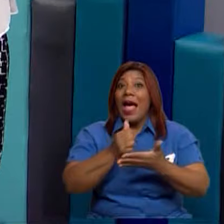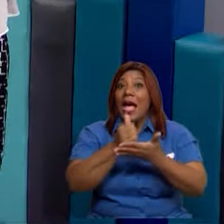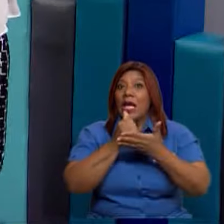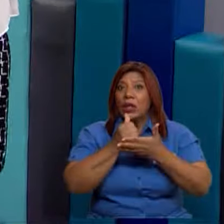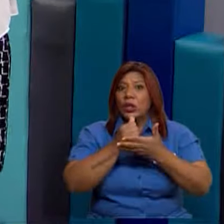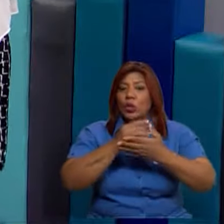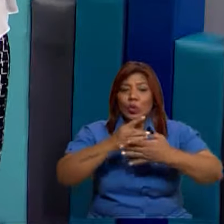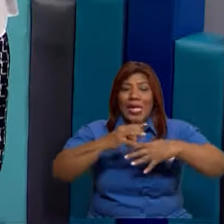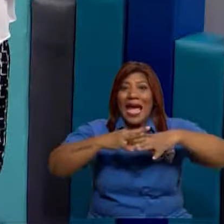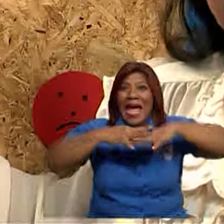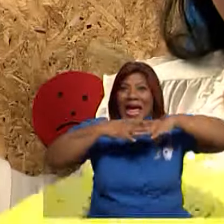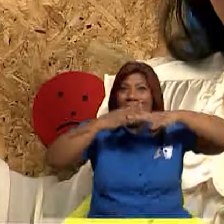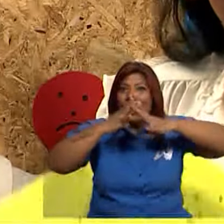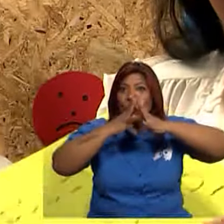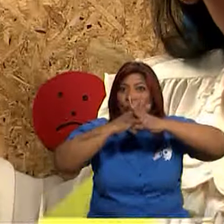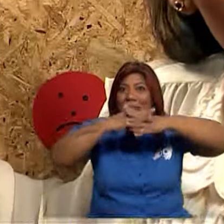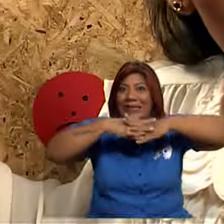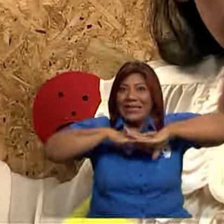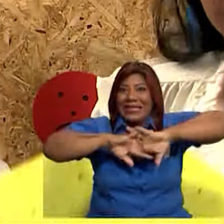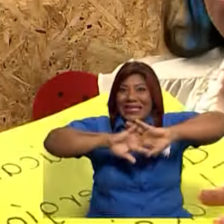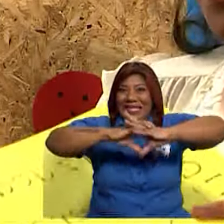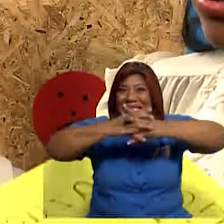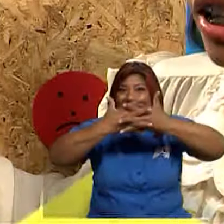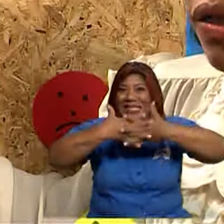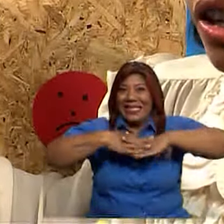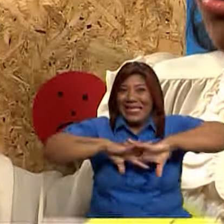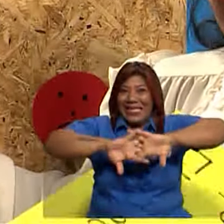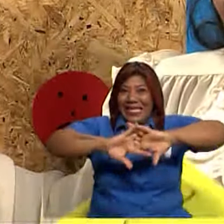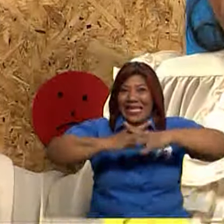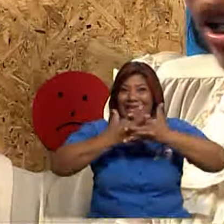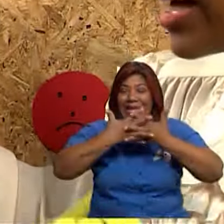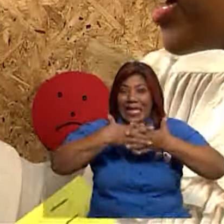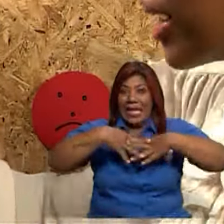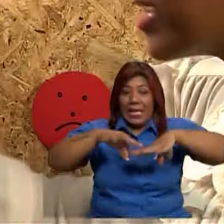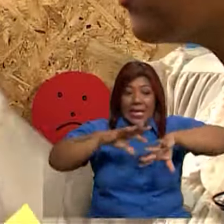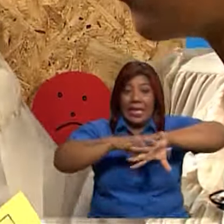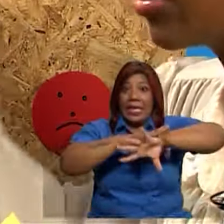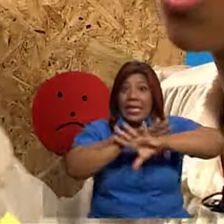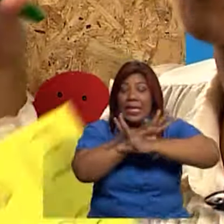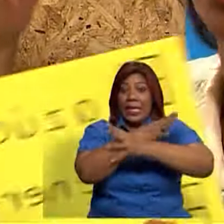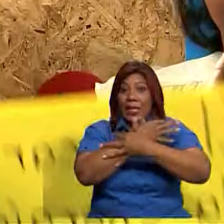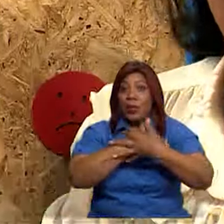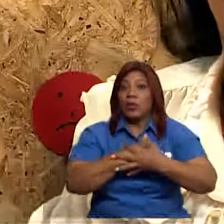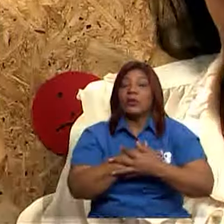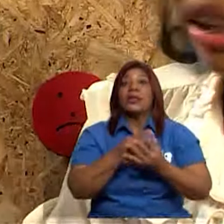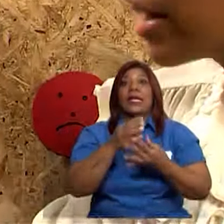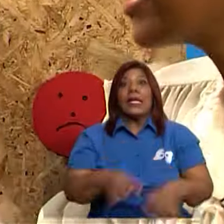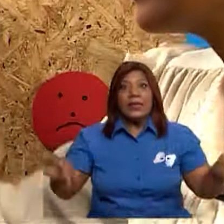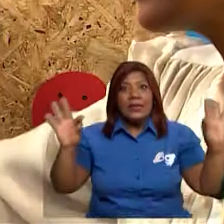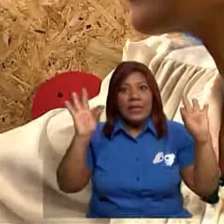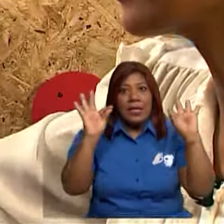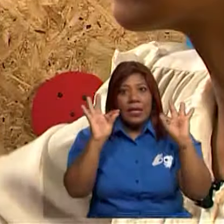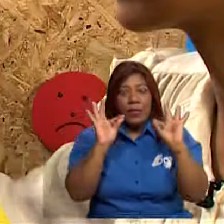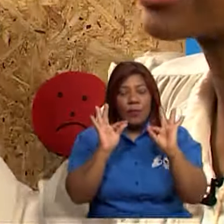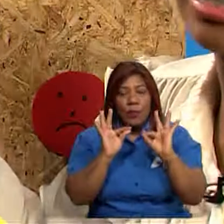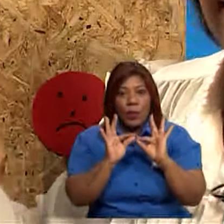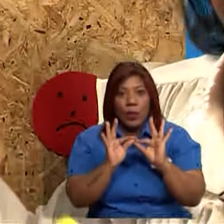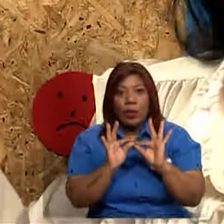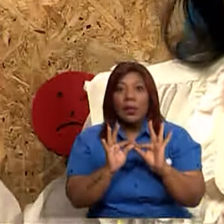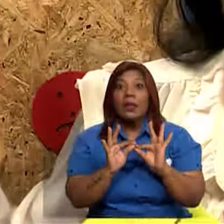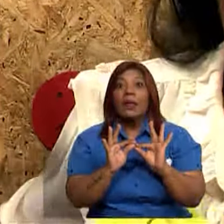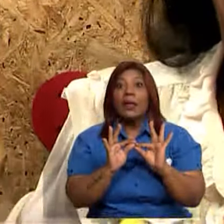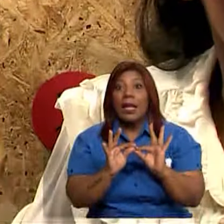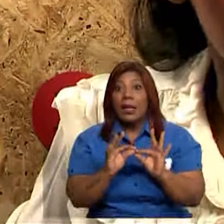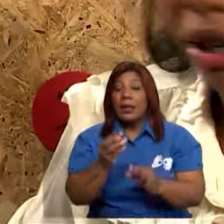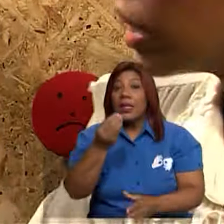Exactamente, si reparan nuestros tejidos, entonces es importante consumir carne o huevos o productos que tengan, que serían